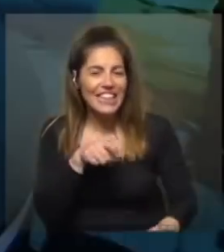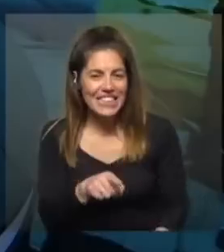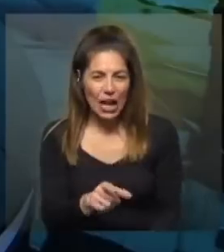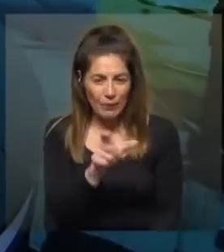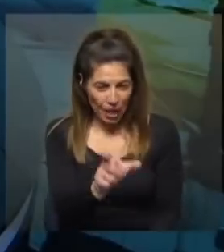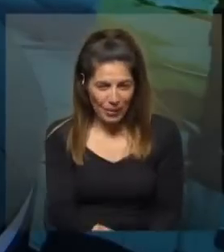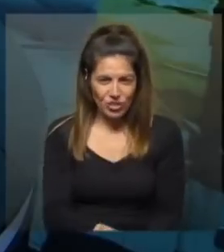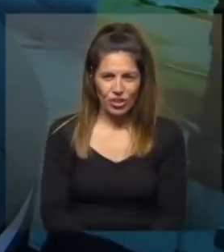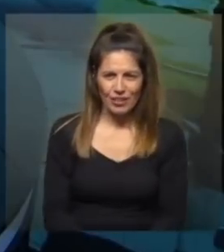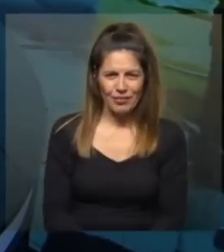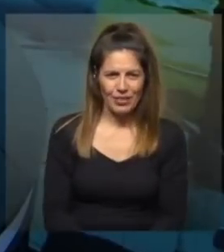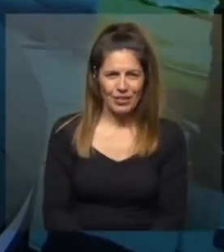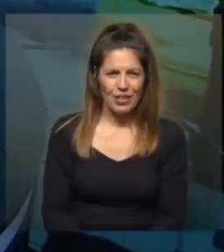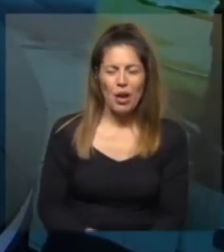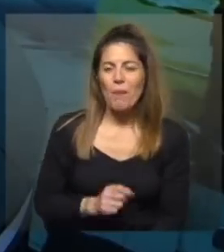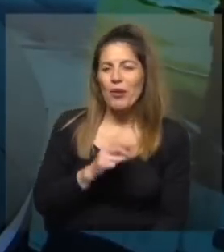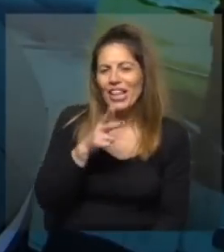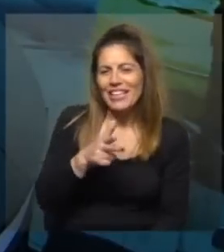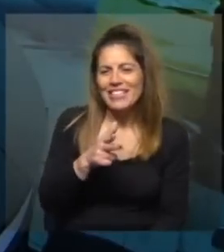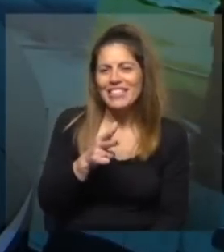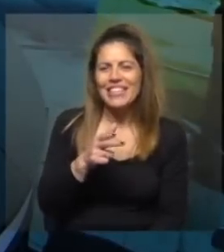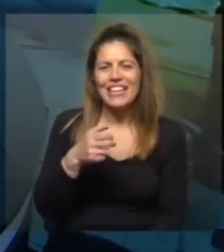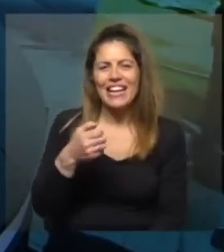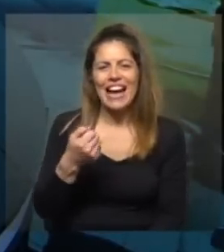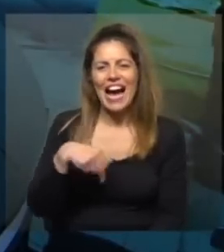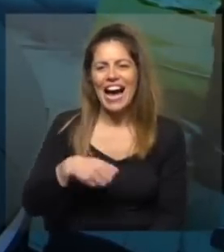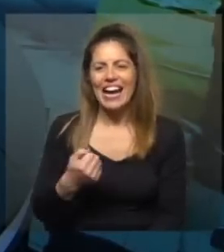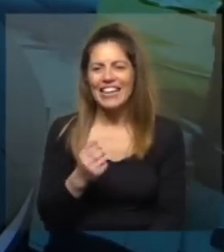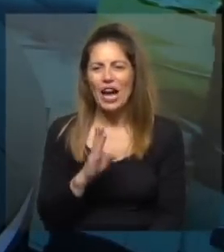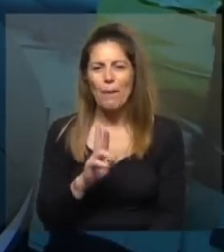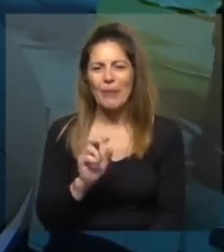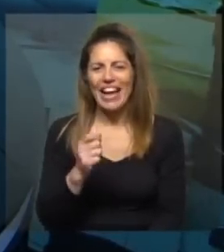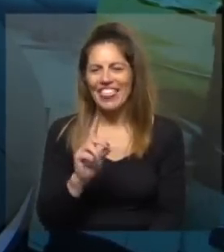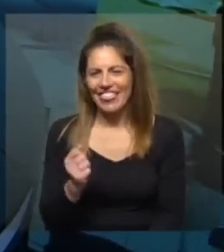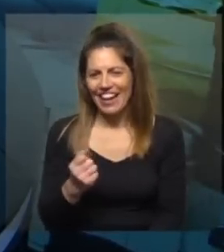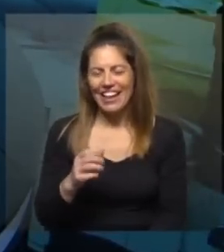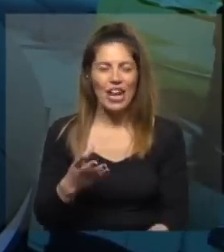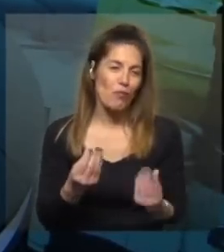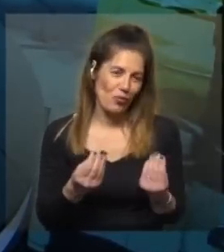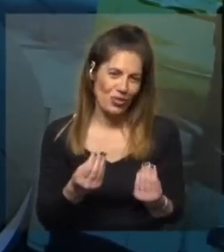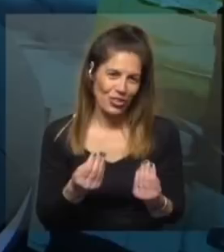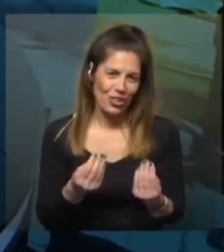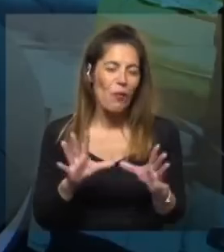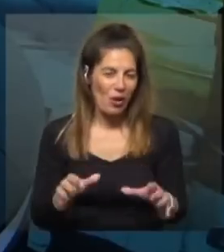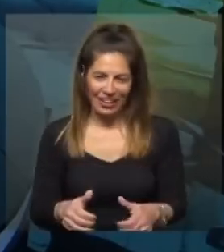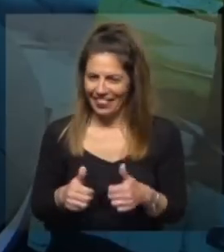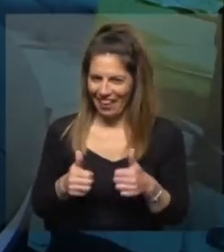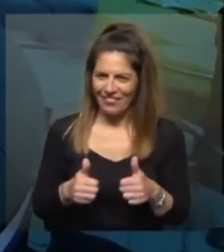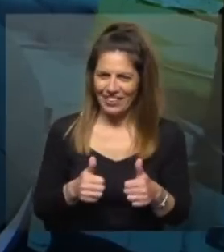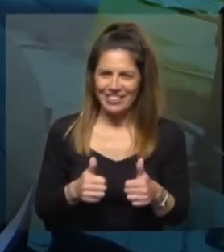Porque decir a Prada era un poco mucho cómo queda bien viste cómo queda bien